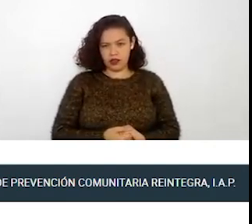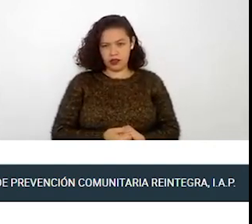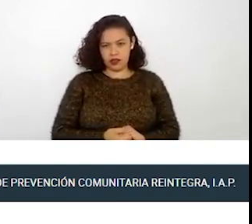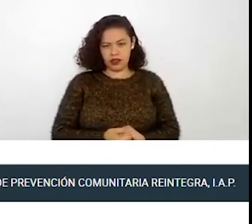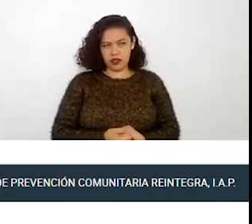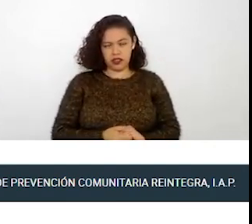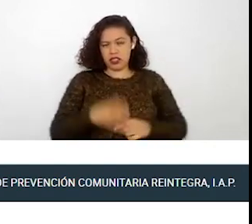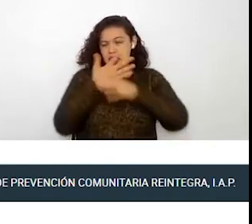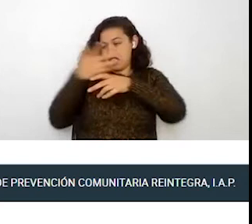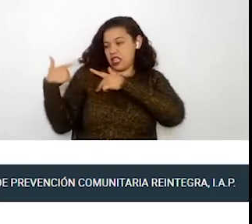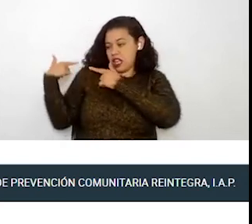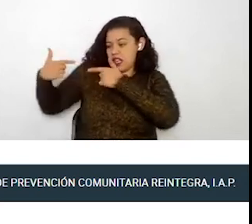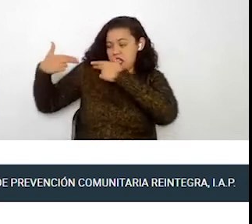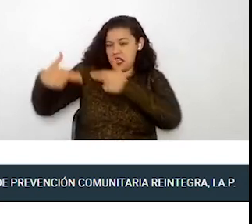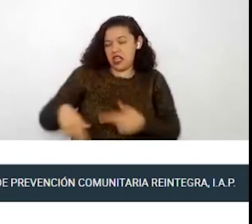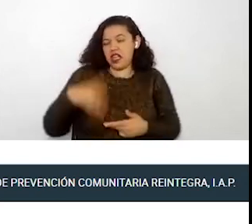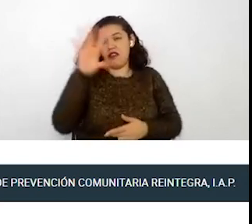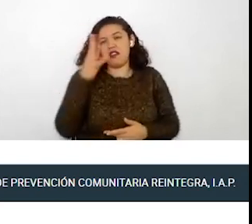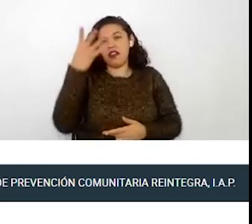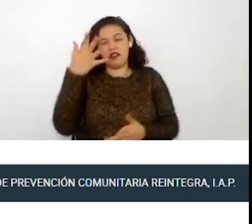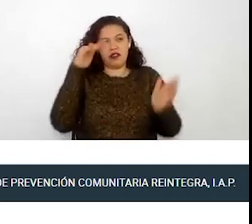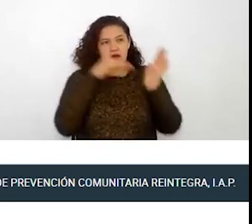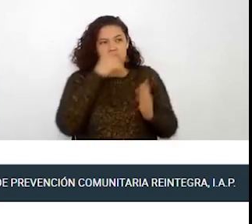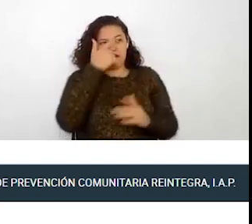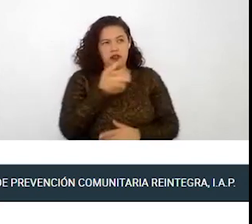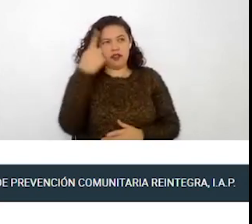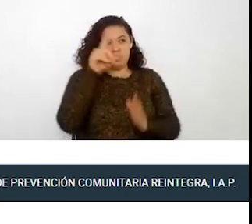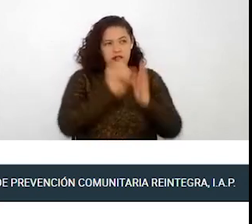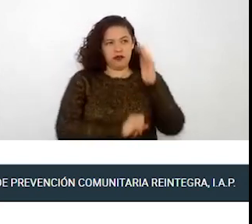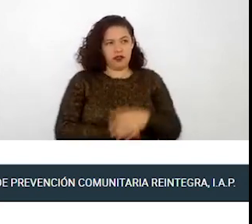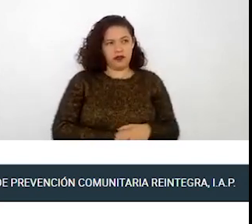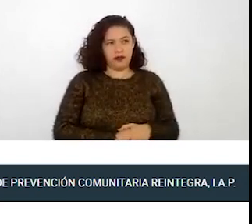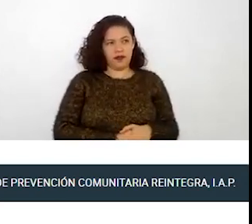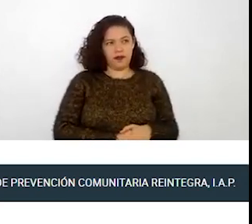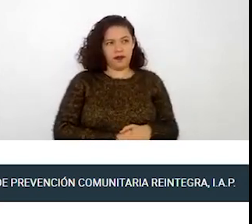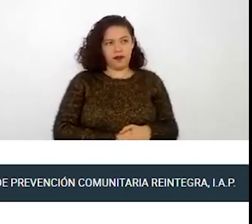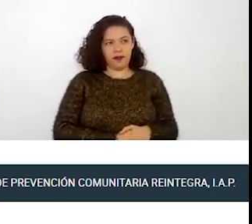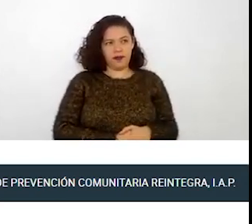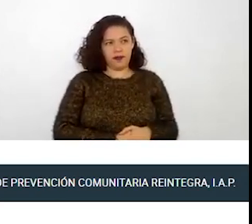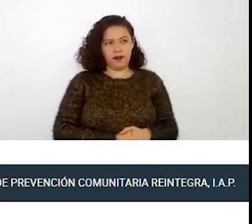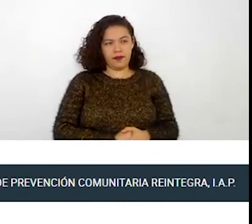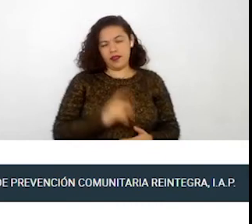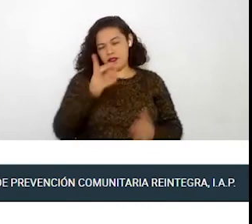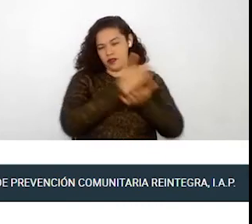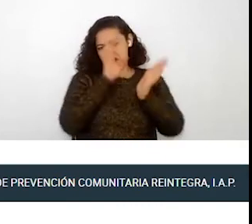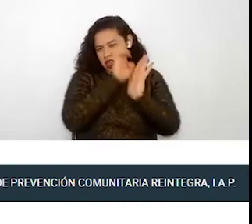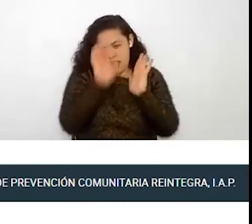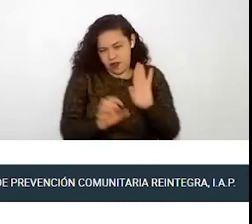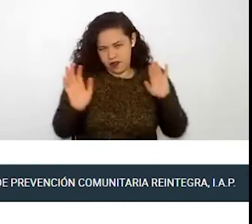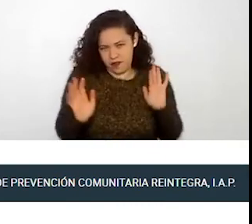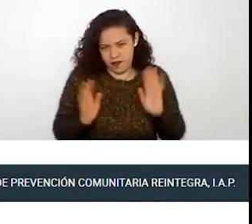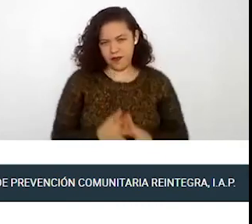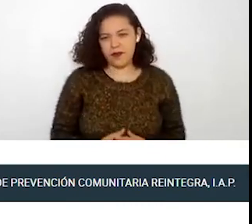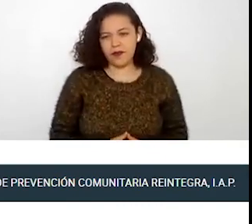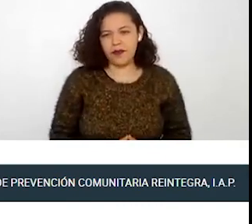testamento que me iba a dar 94 metros mensuales parece que es un ejemplo no entonces ya